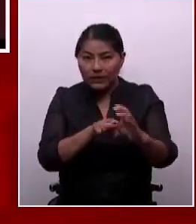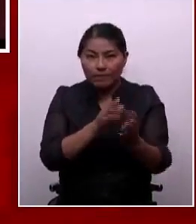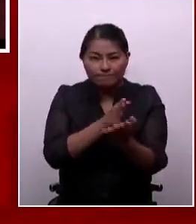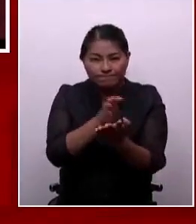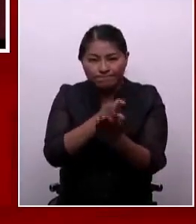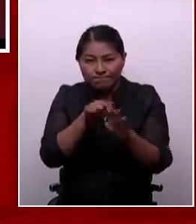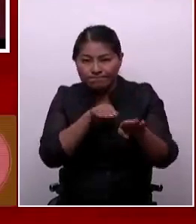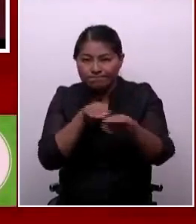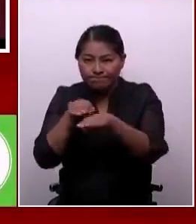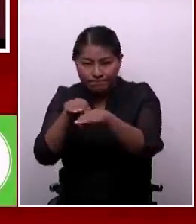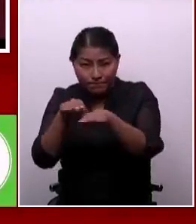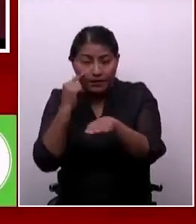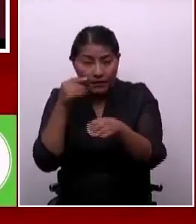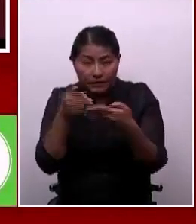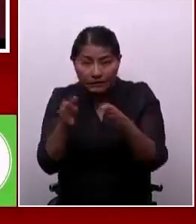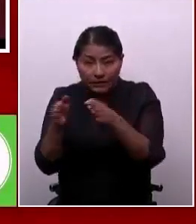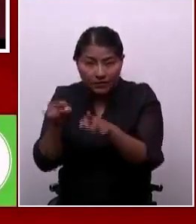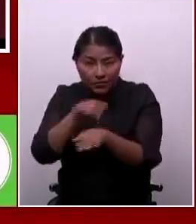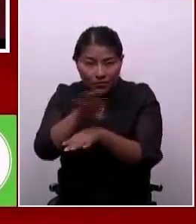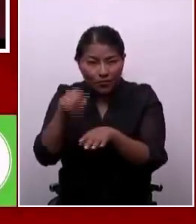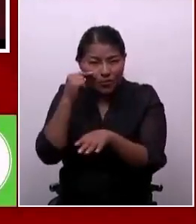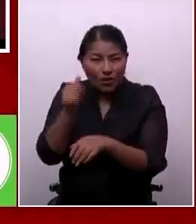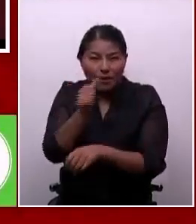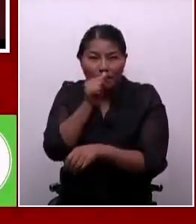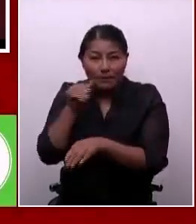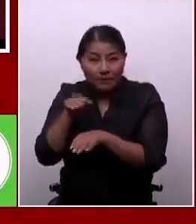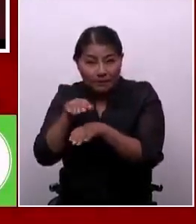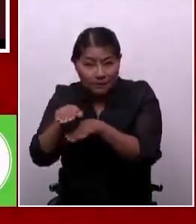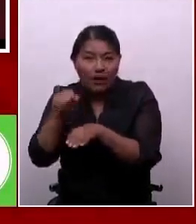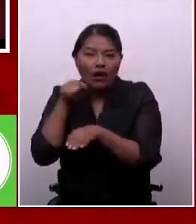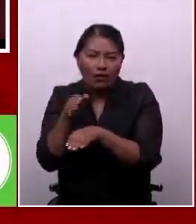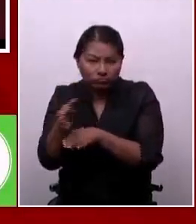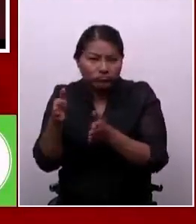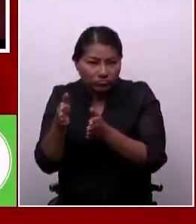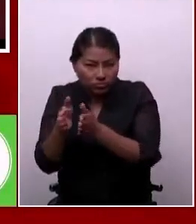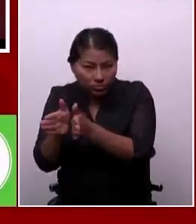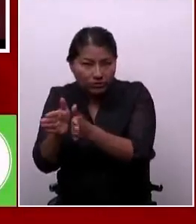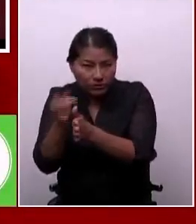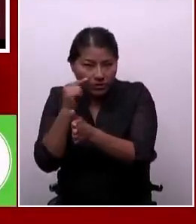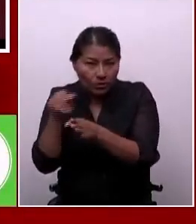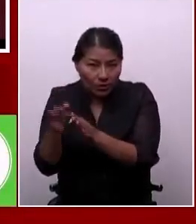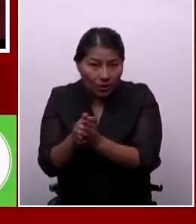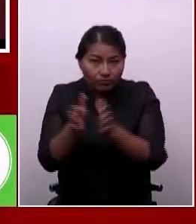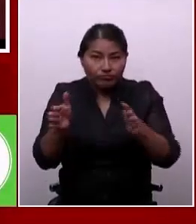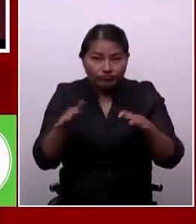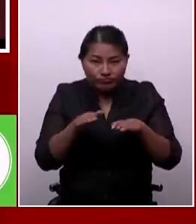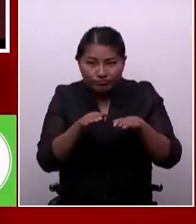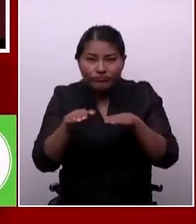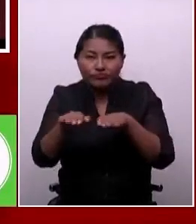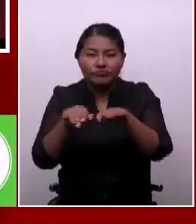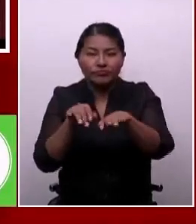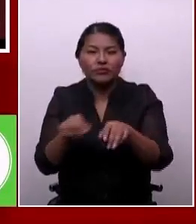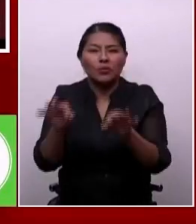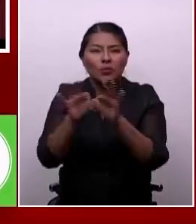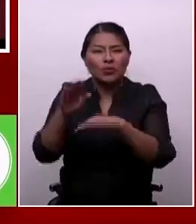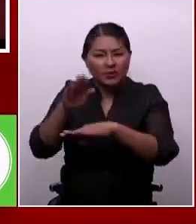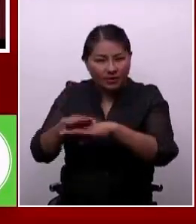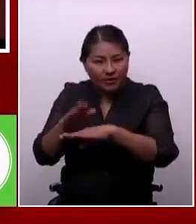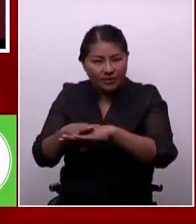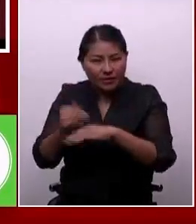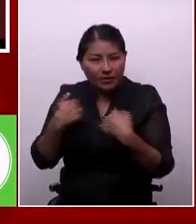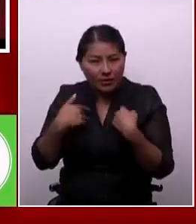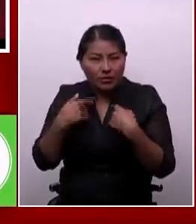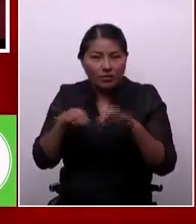para que las el transporte privado opte por el sistema masivo eso es lo que tenemos que tener un sistema